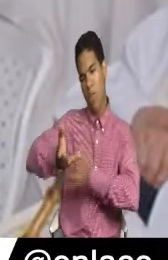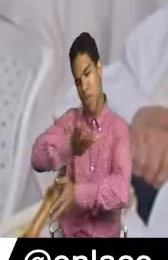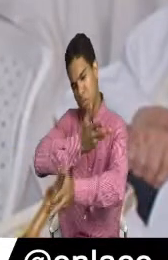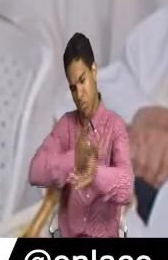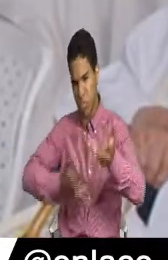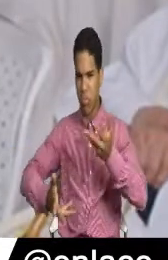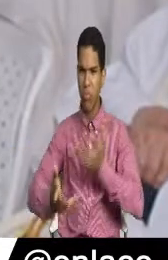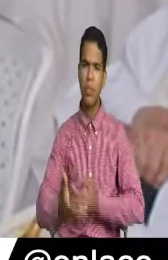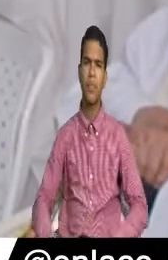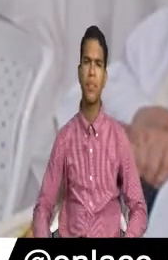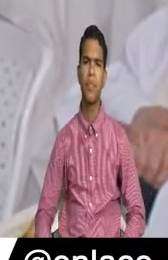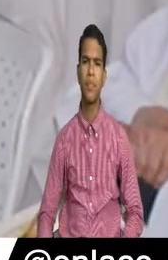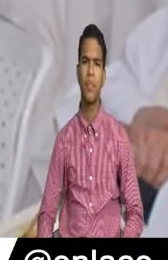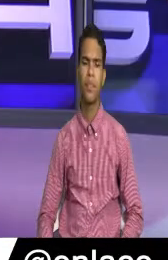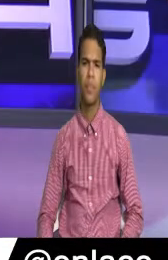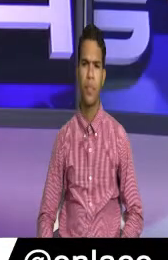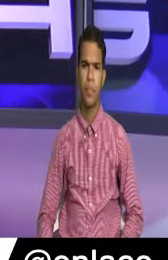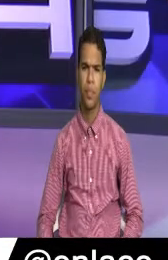esta iglesia.